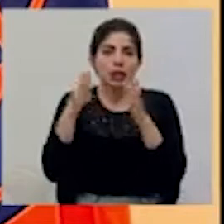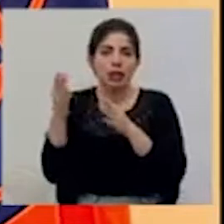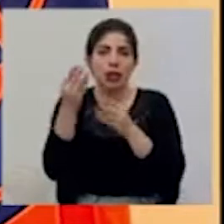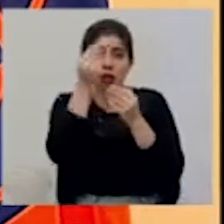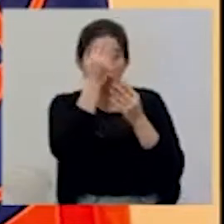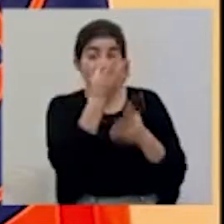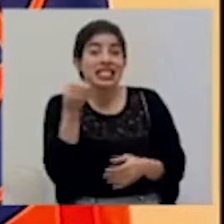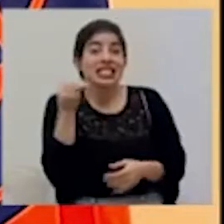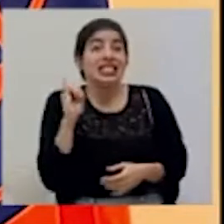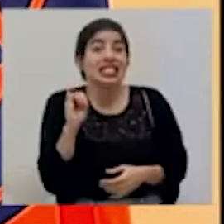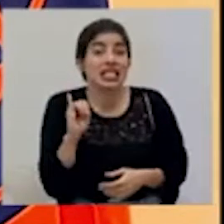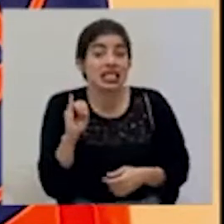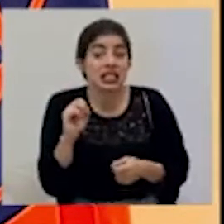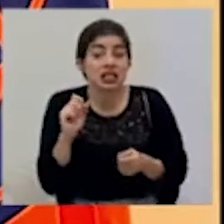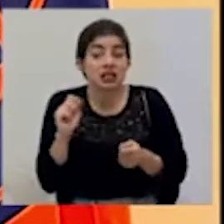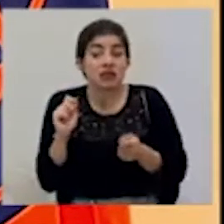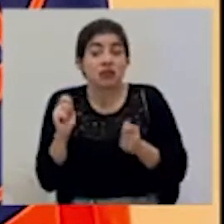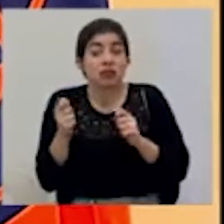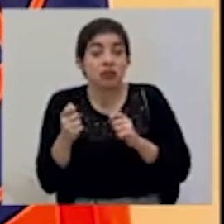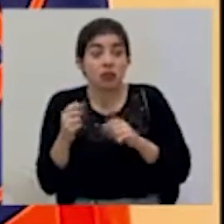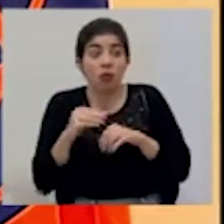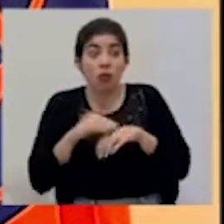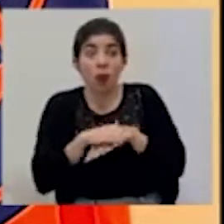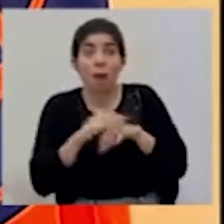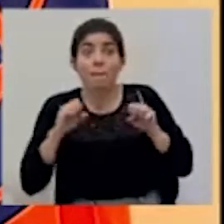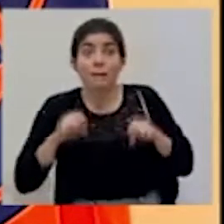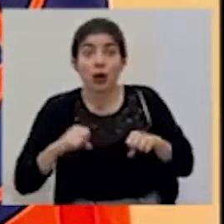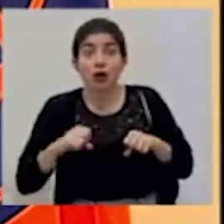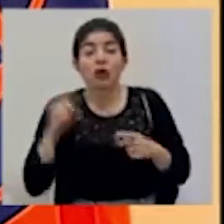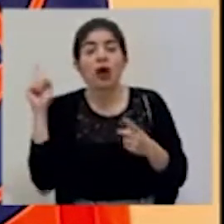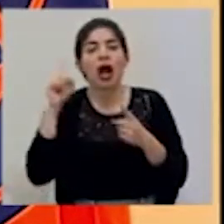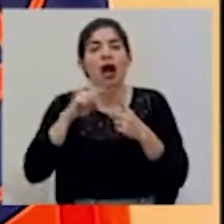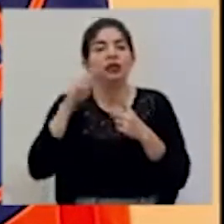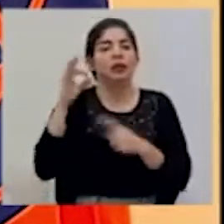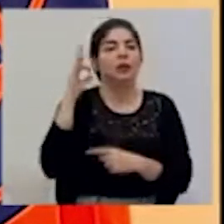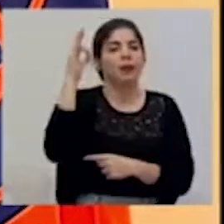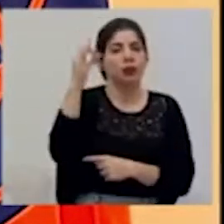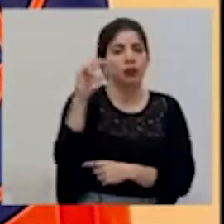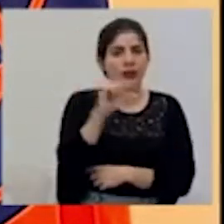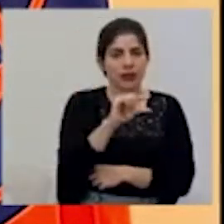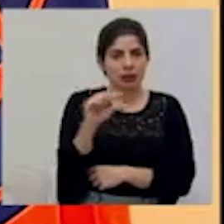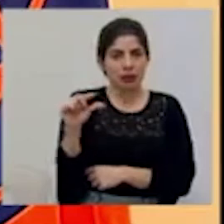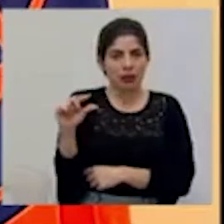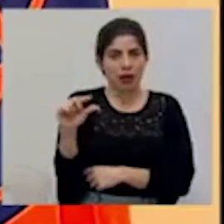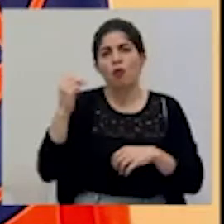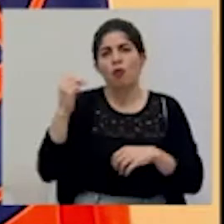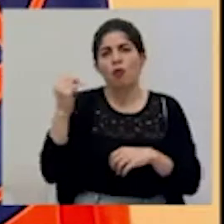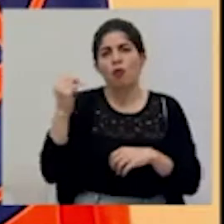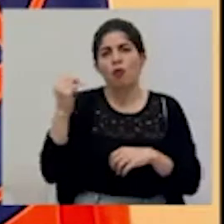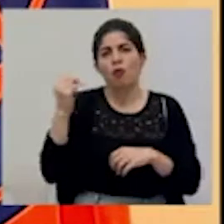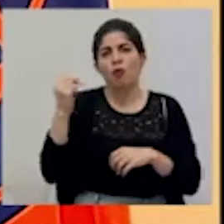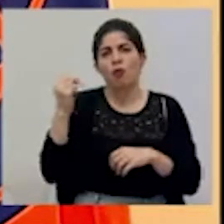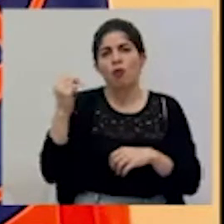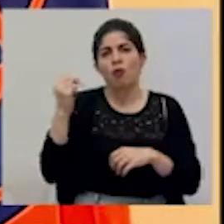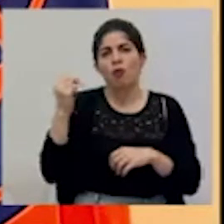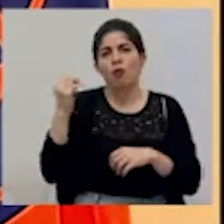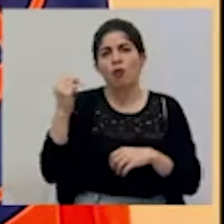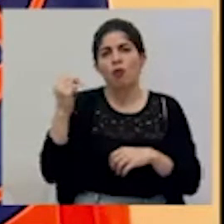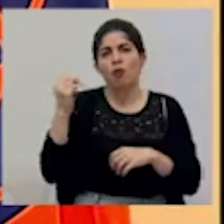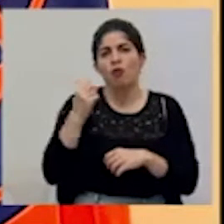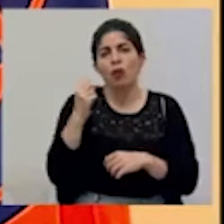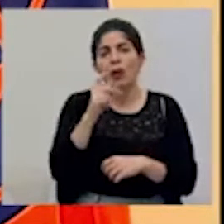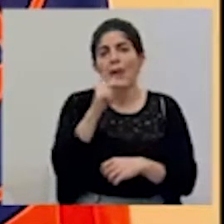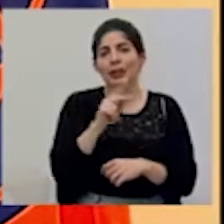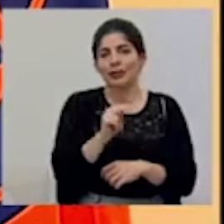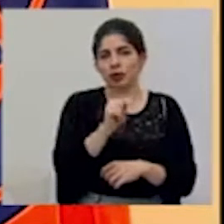se ejerce alguna influencia, podría ser hasta la próxima semana, con un aumento de lluvias, sobre todo en el Pacífico Norte